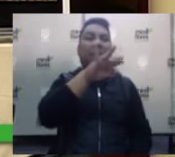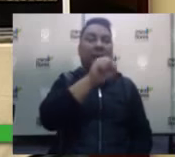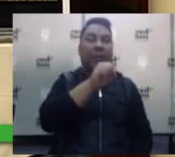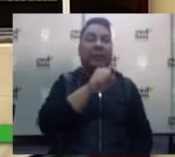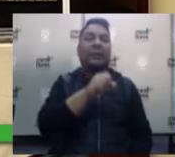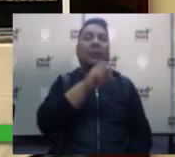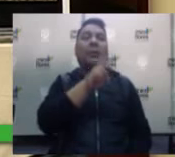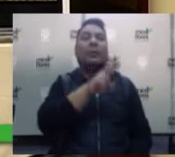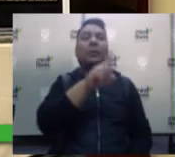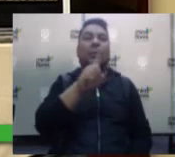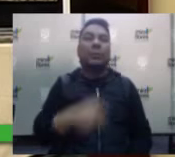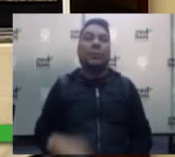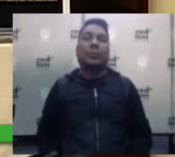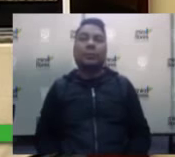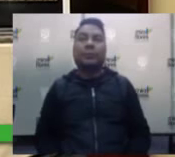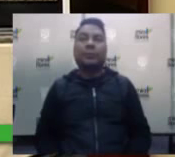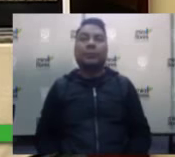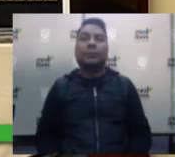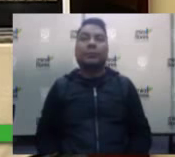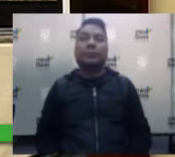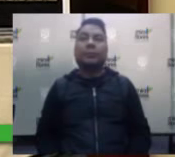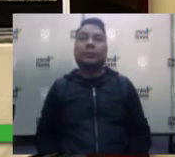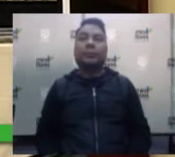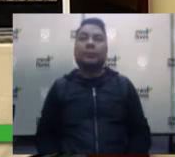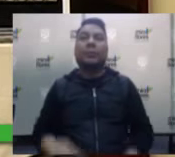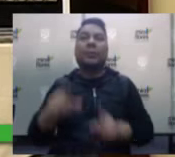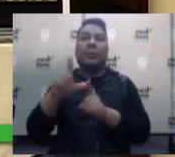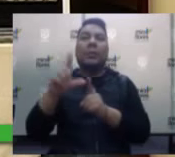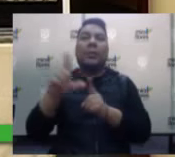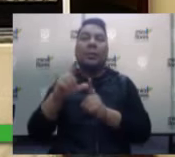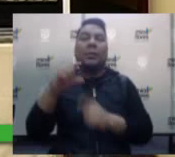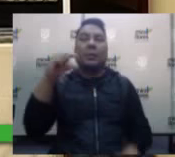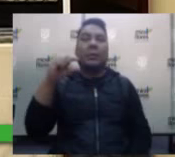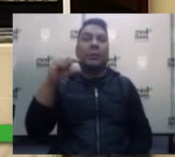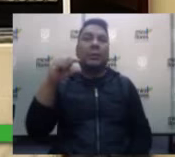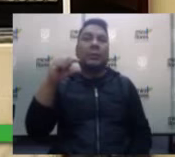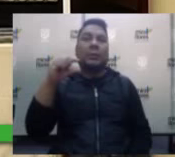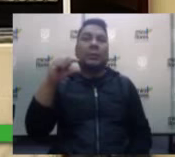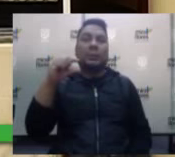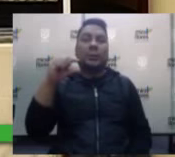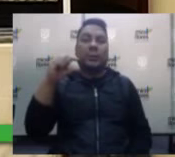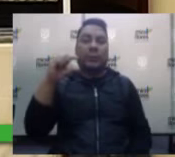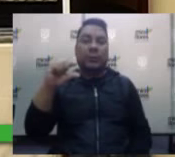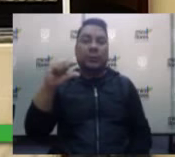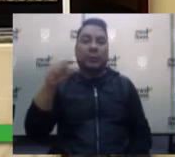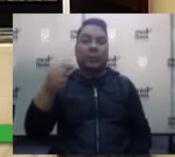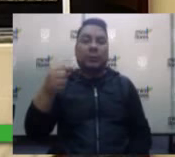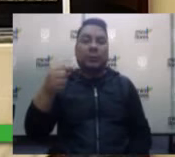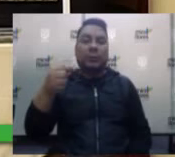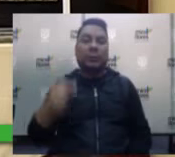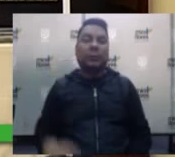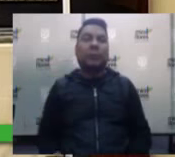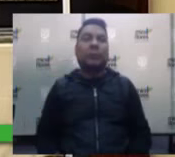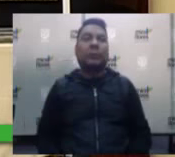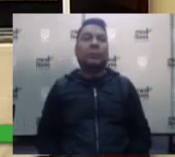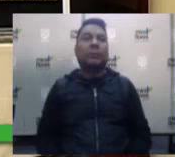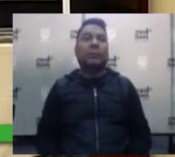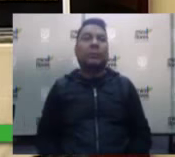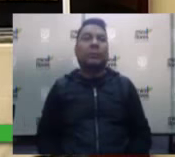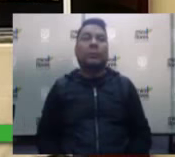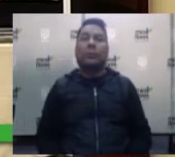al 2091, ubicación 26. Letra G. G. Agrupación Fuerza Popular.